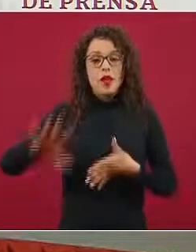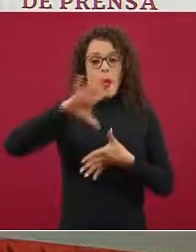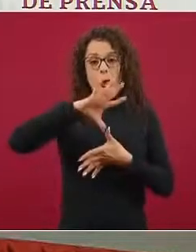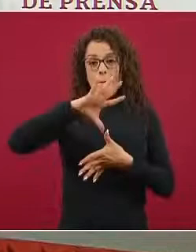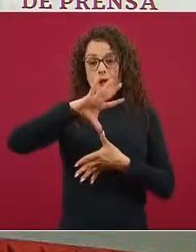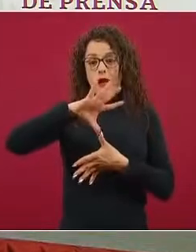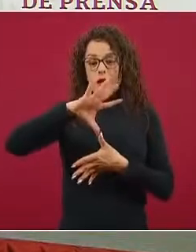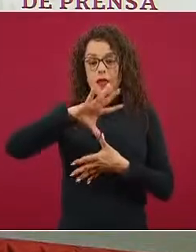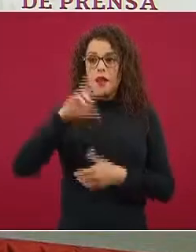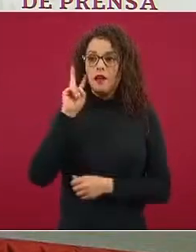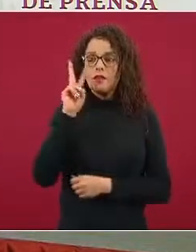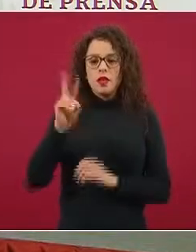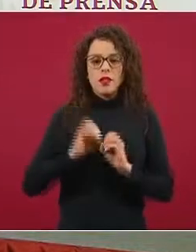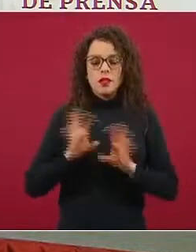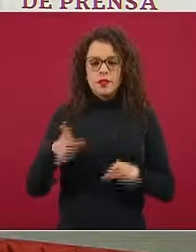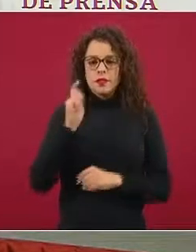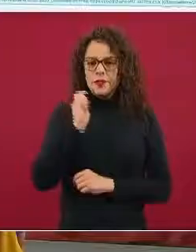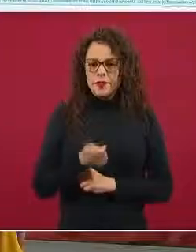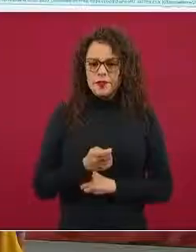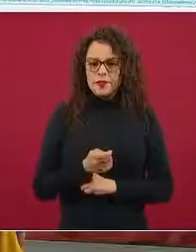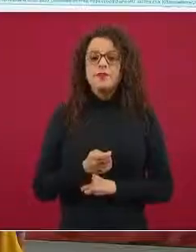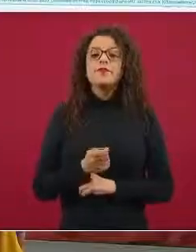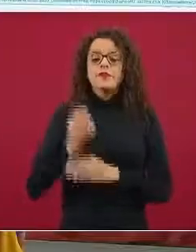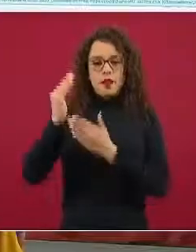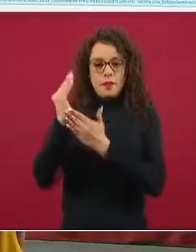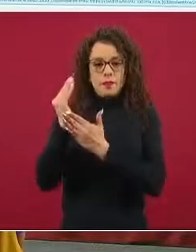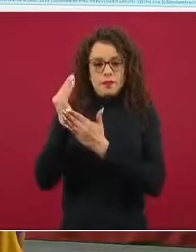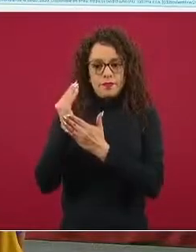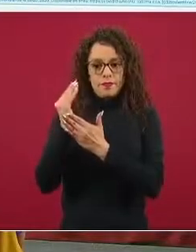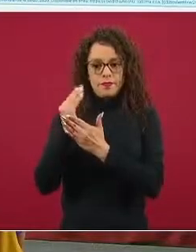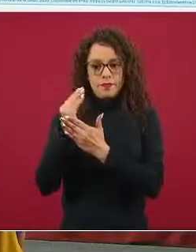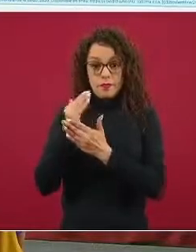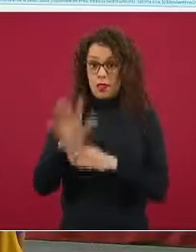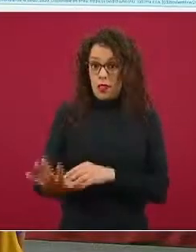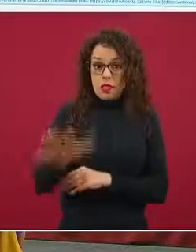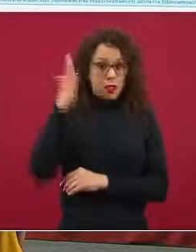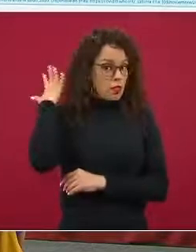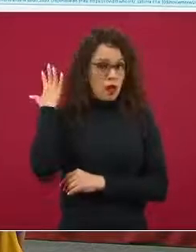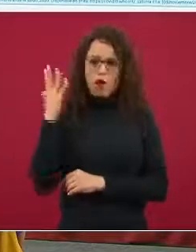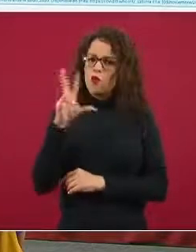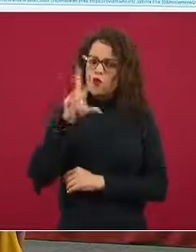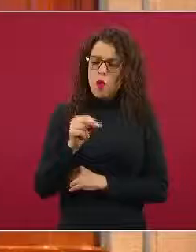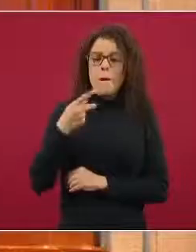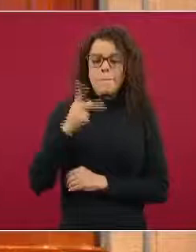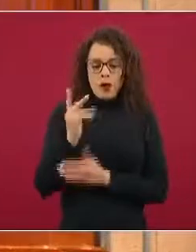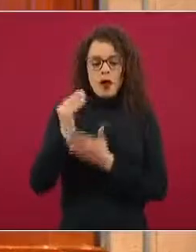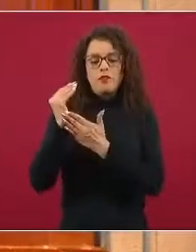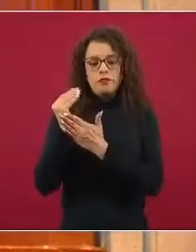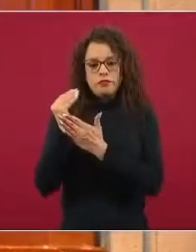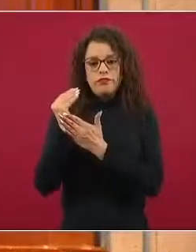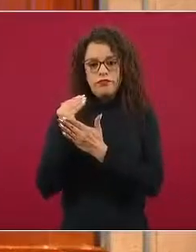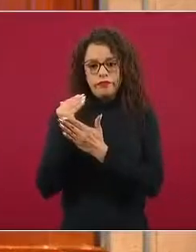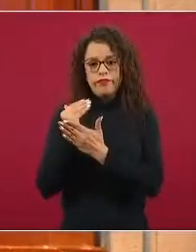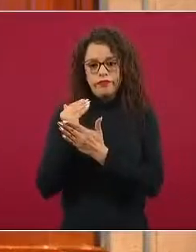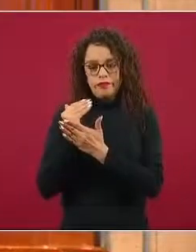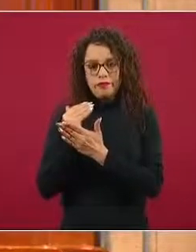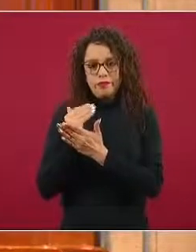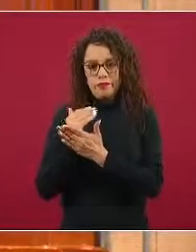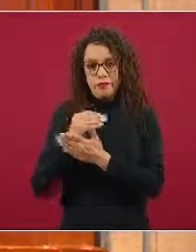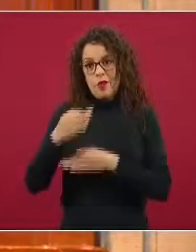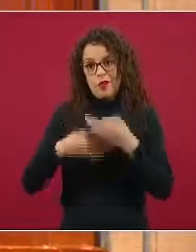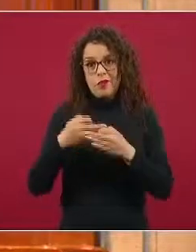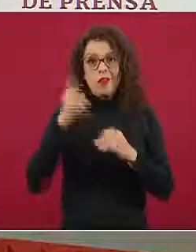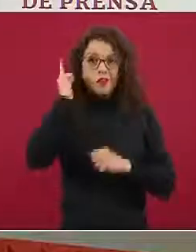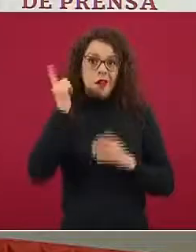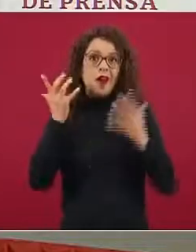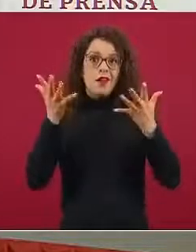América veíamos que venían disminuyendo, aunque no con una velocidad importante como todos quisiéramos, pero al